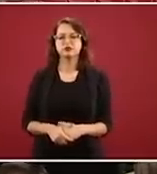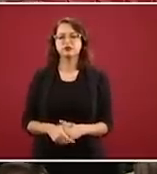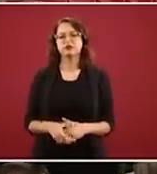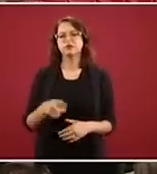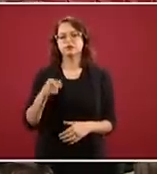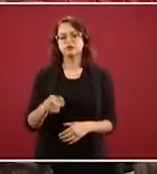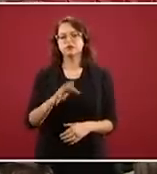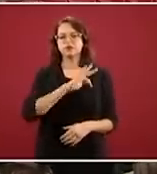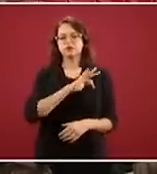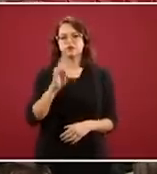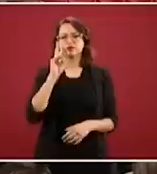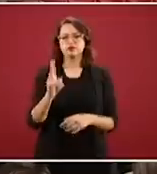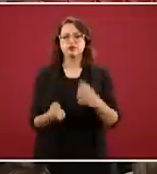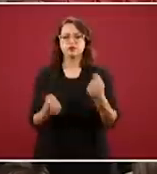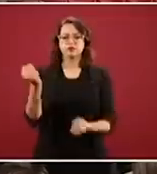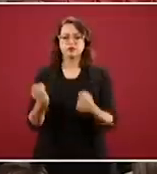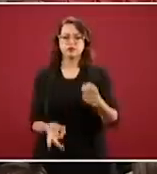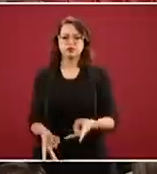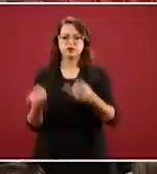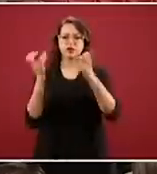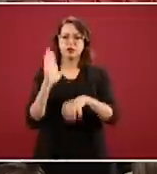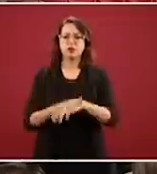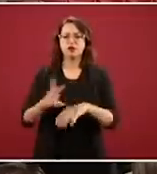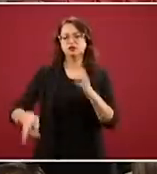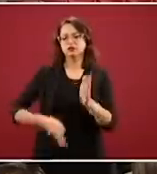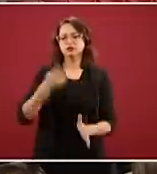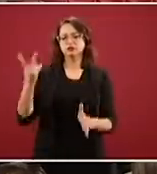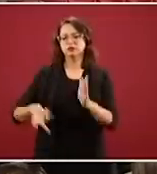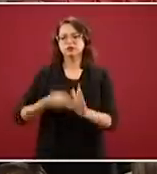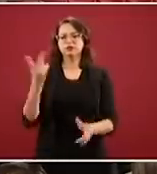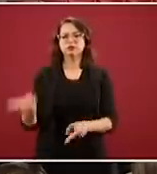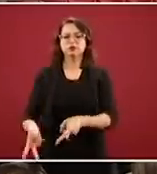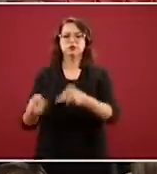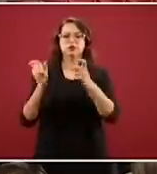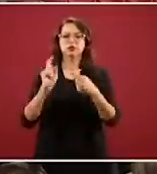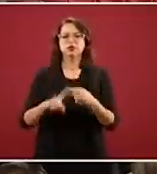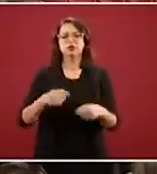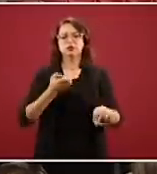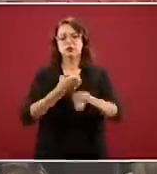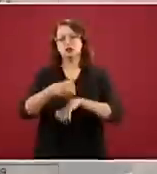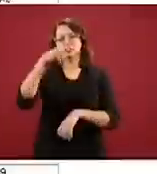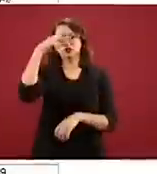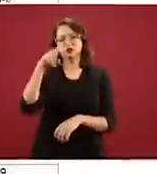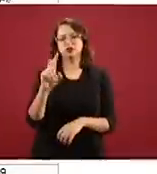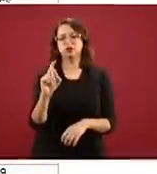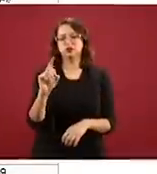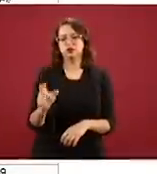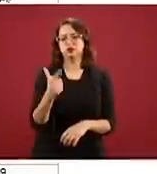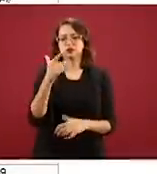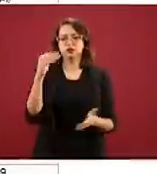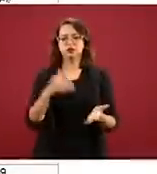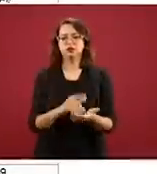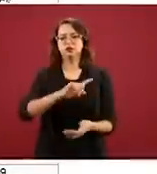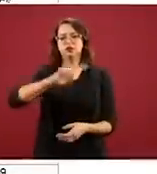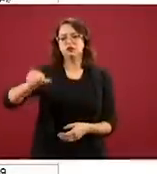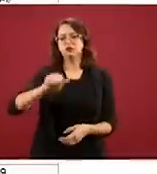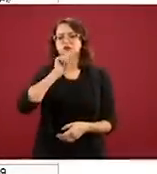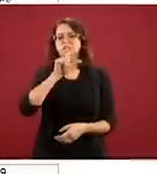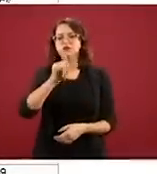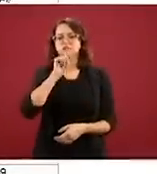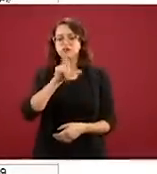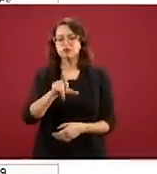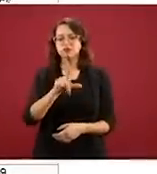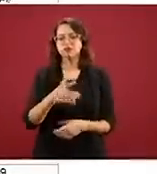automotor. Bueno, la mayor incidencia en cifras absolutas, el Estado de México, 37,000, le sigue Jalisco